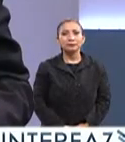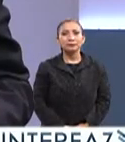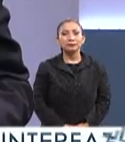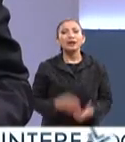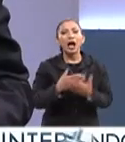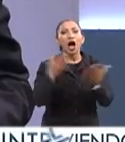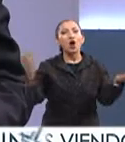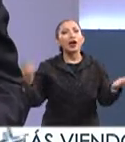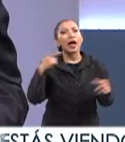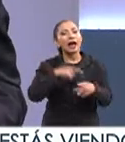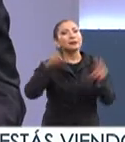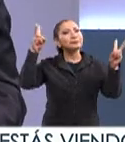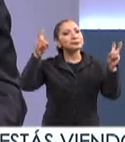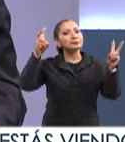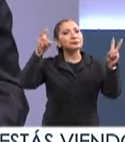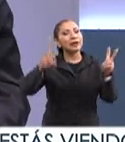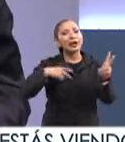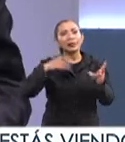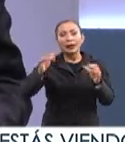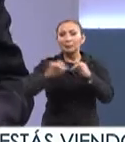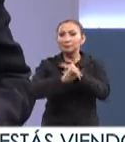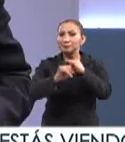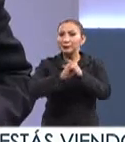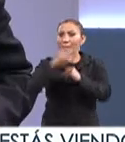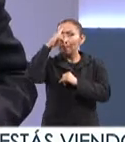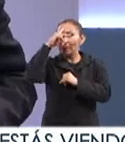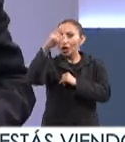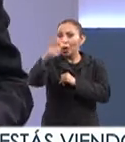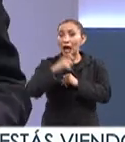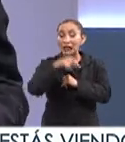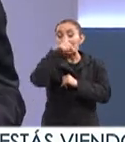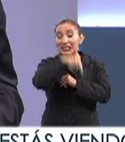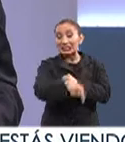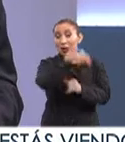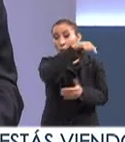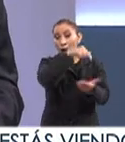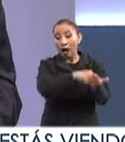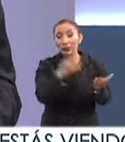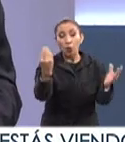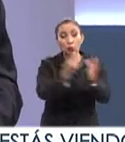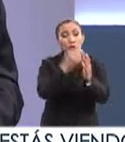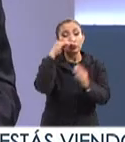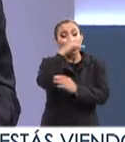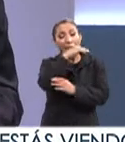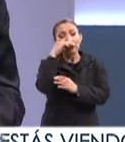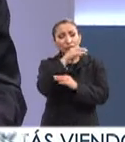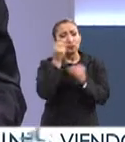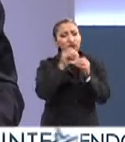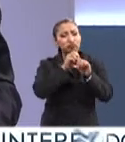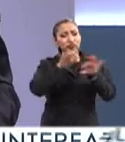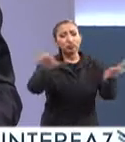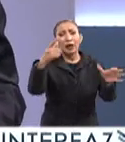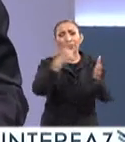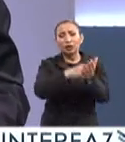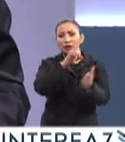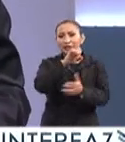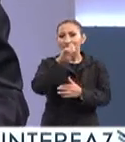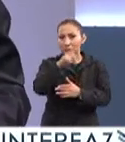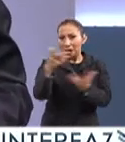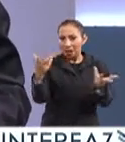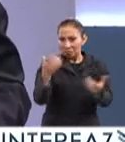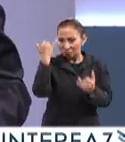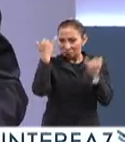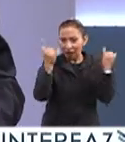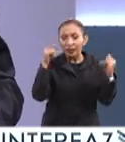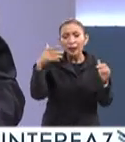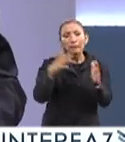Y ahora es tiempo de nuestra sección de la plataforma México X, esta plataforma de cursos gratuitos y masivos de la Secretaría de Educación Pública